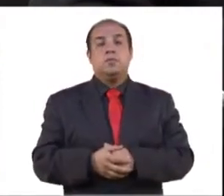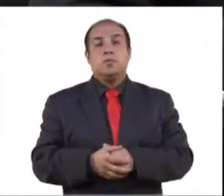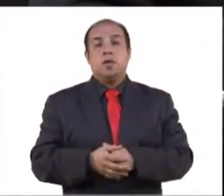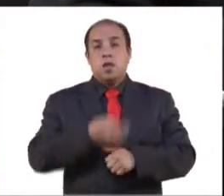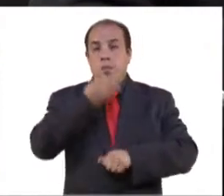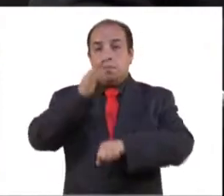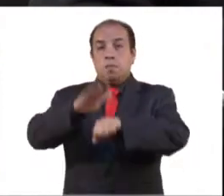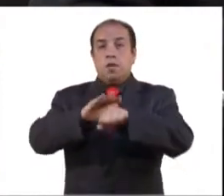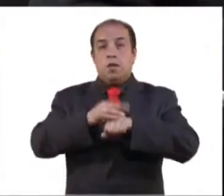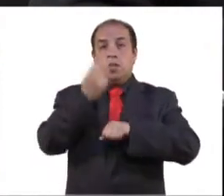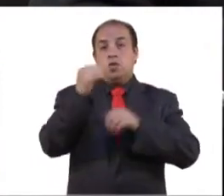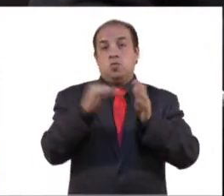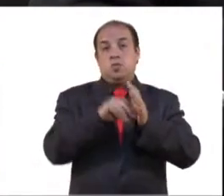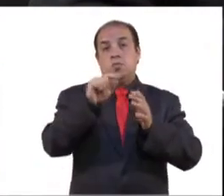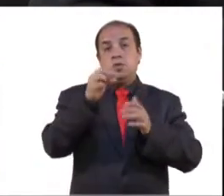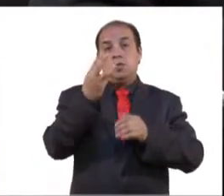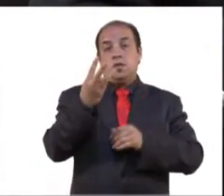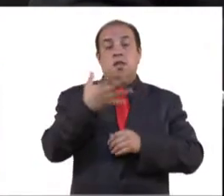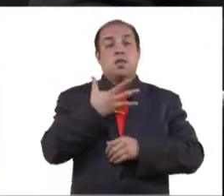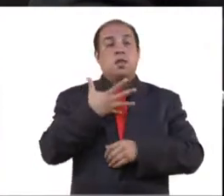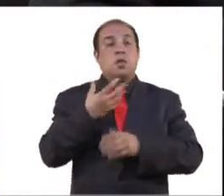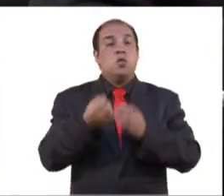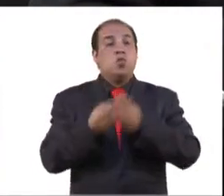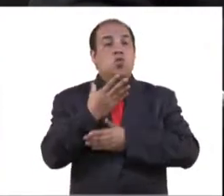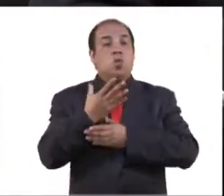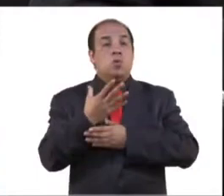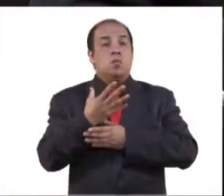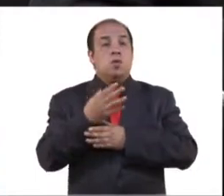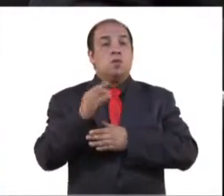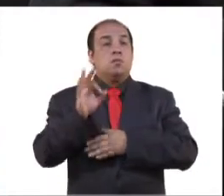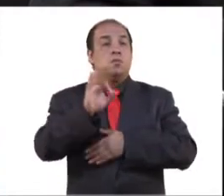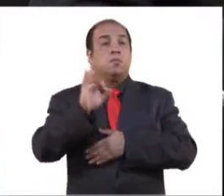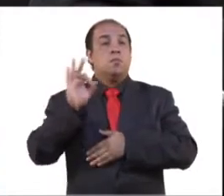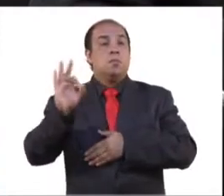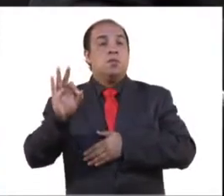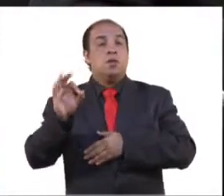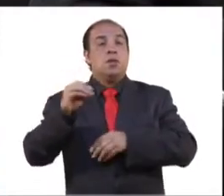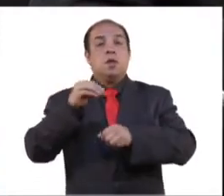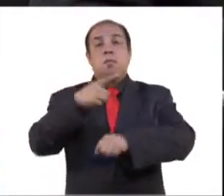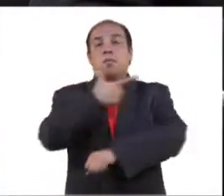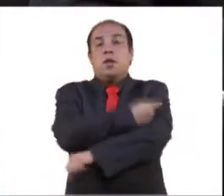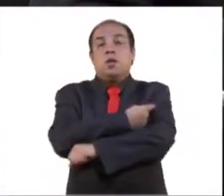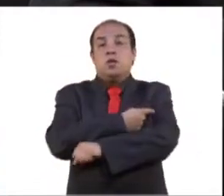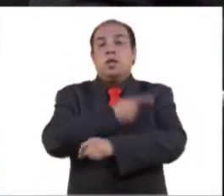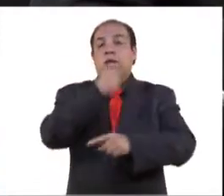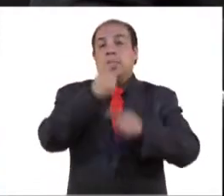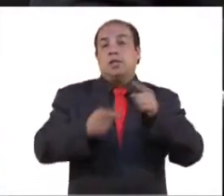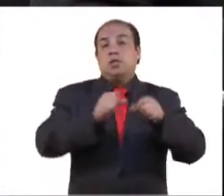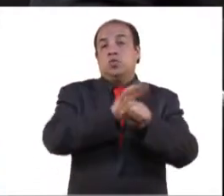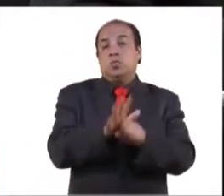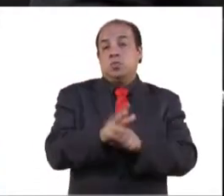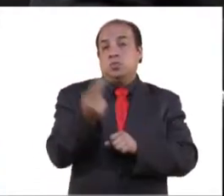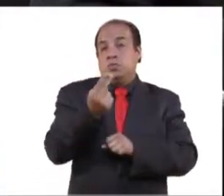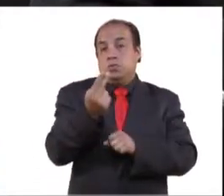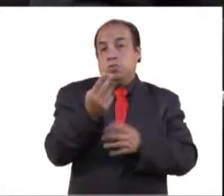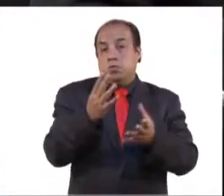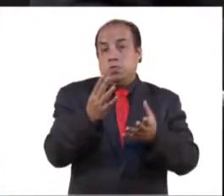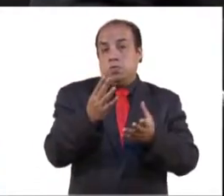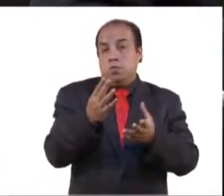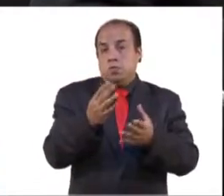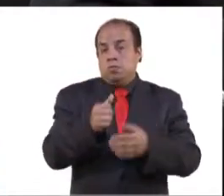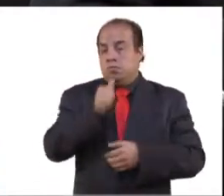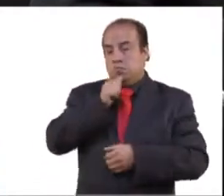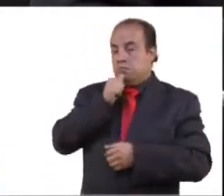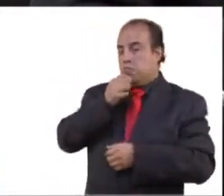para 2023 hay una nueva campaña de vacunación contra COVID, si ya no es necesaria. Aún no nos han informado. Todavía no. No, todavía